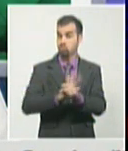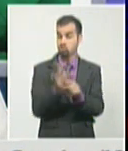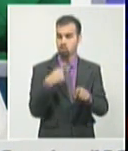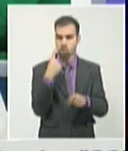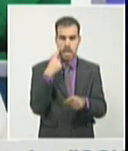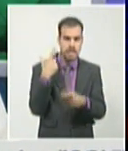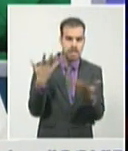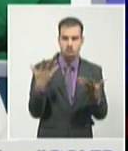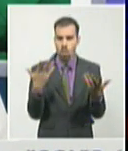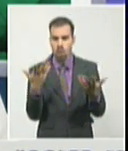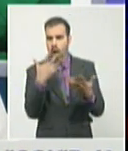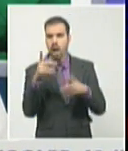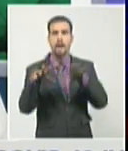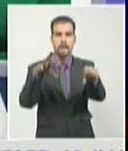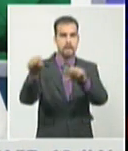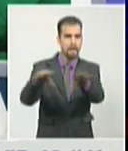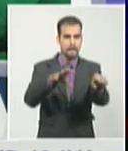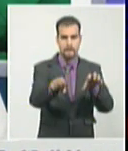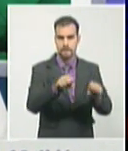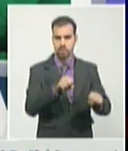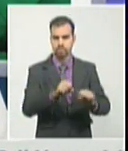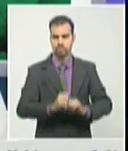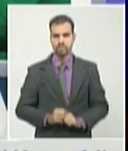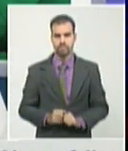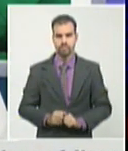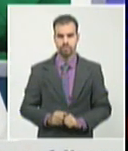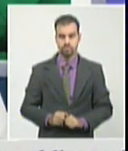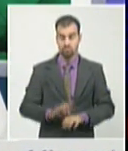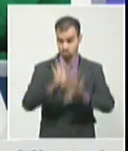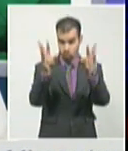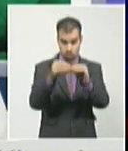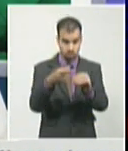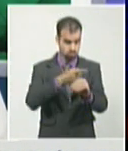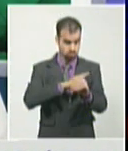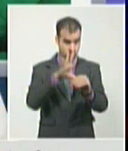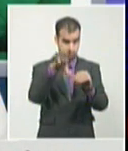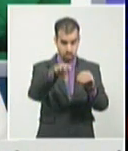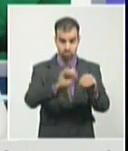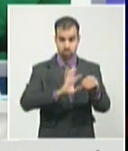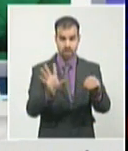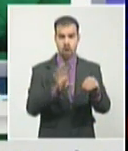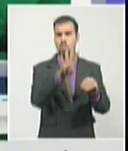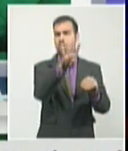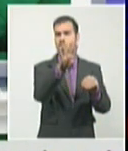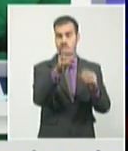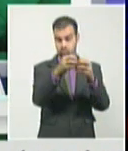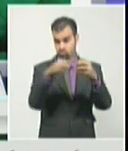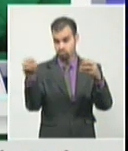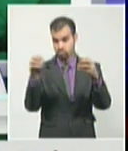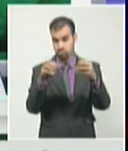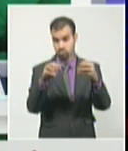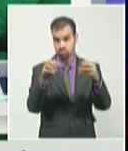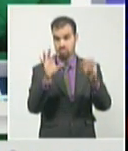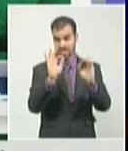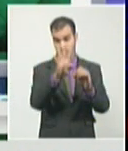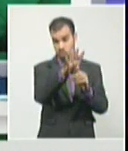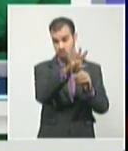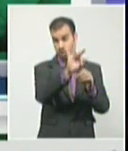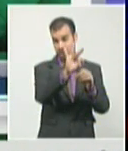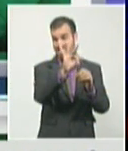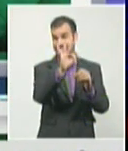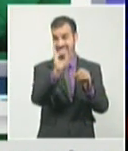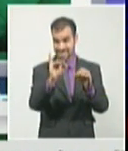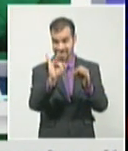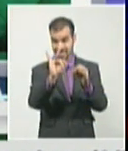de todos los casos diagnosticados ayer 406 fueron contactos de